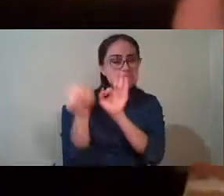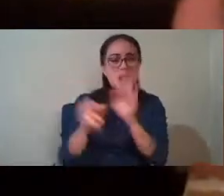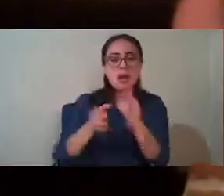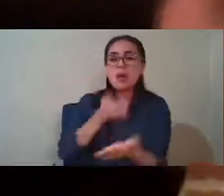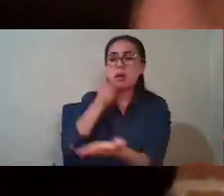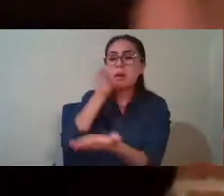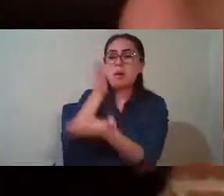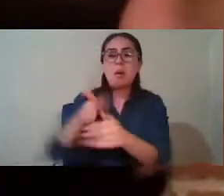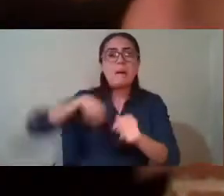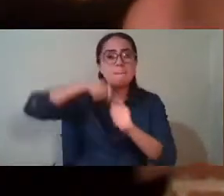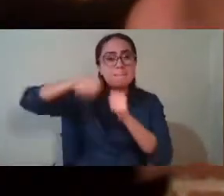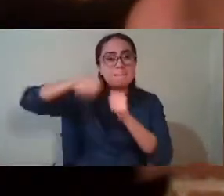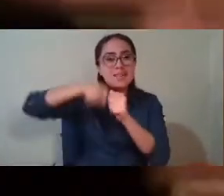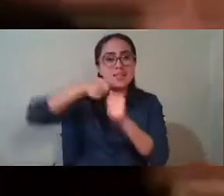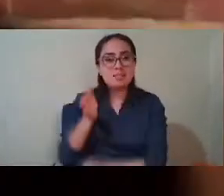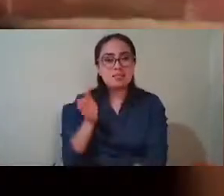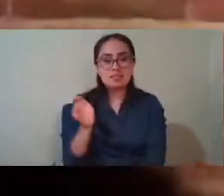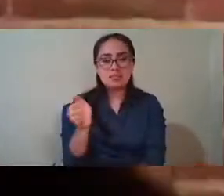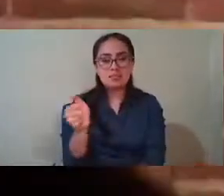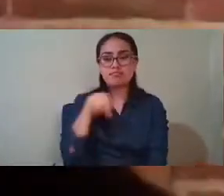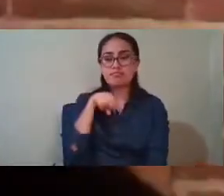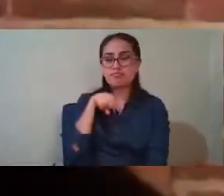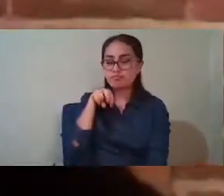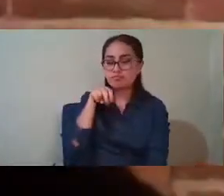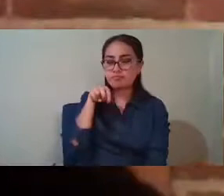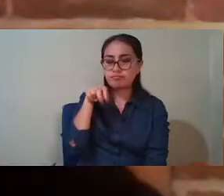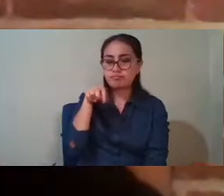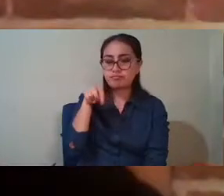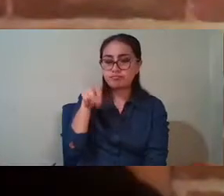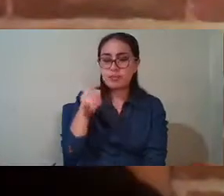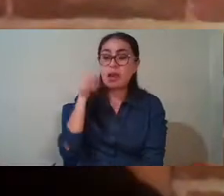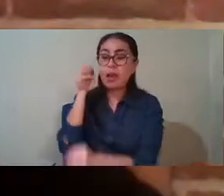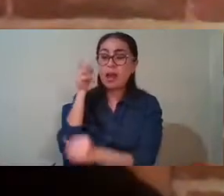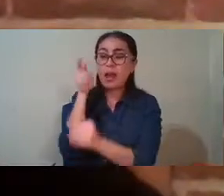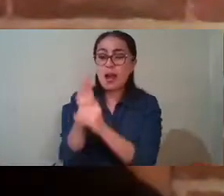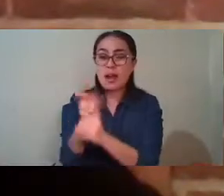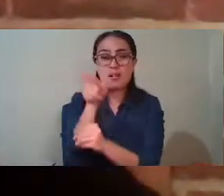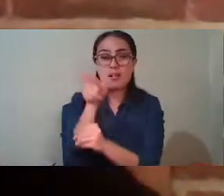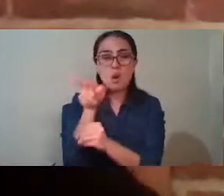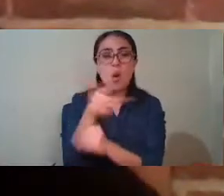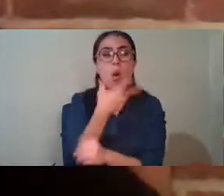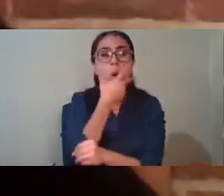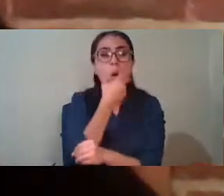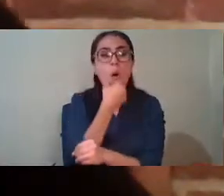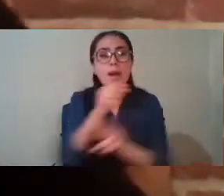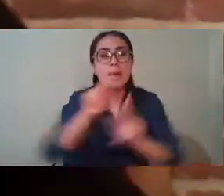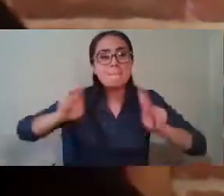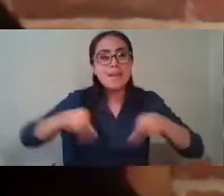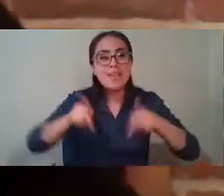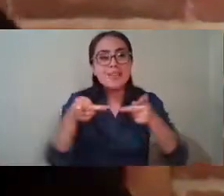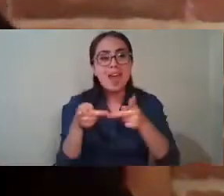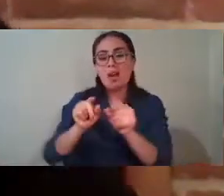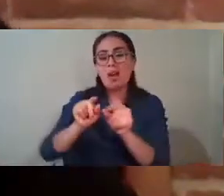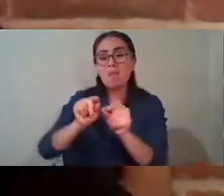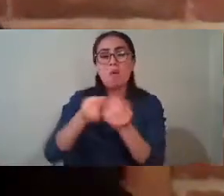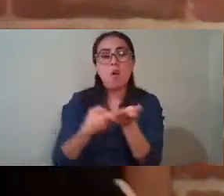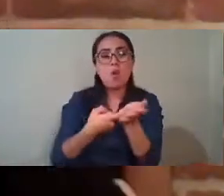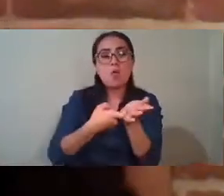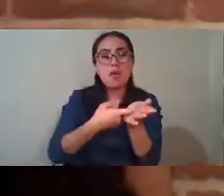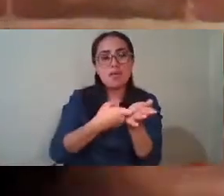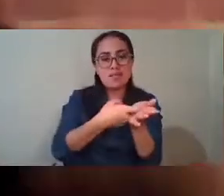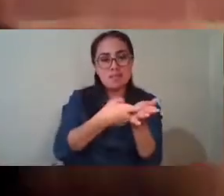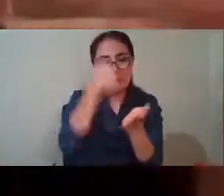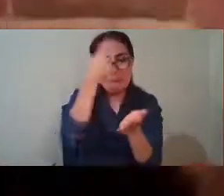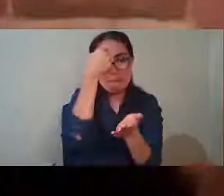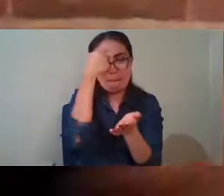Mientras caminaba hacia la orilla, lo primero que vi es un vendedor de carnada que vendía lombrices para carnada.